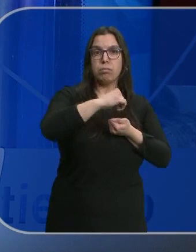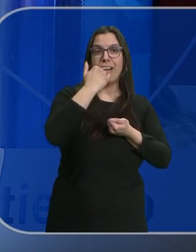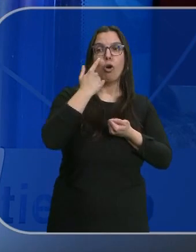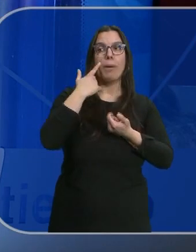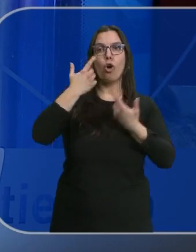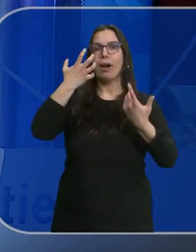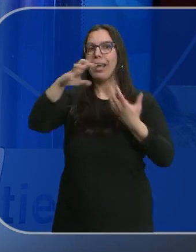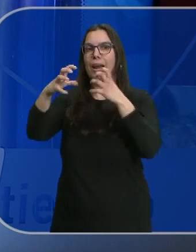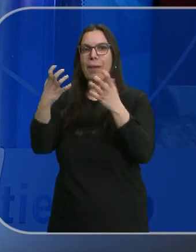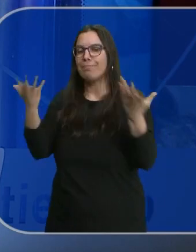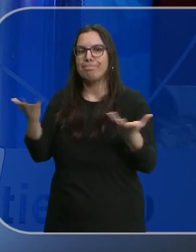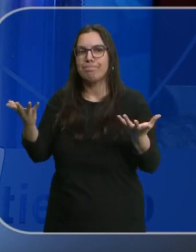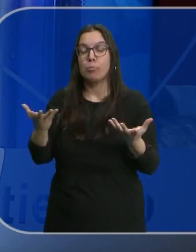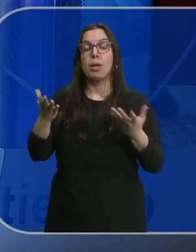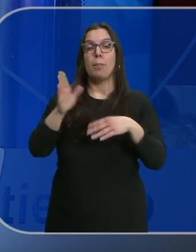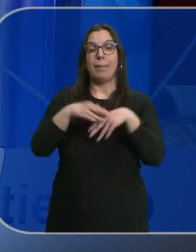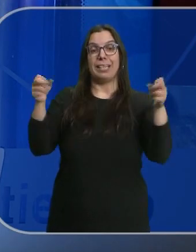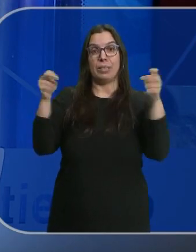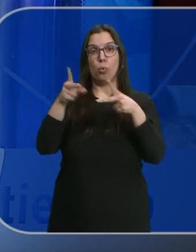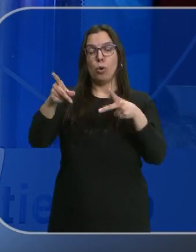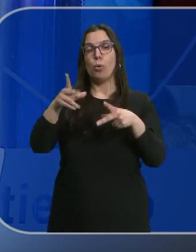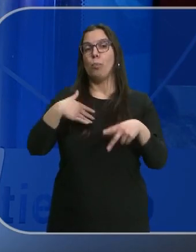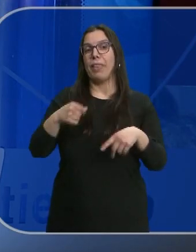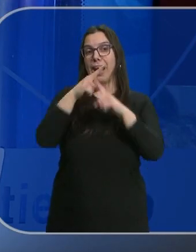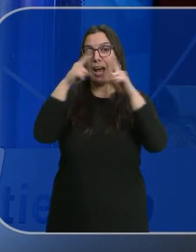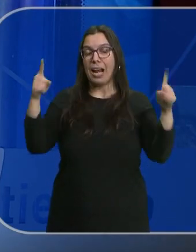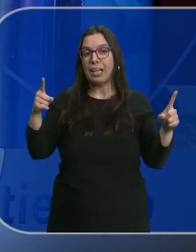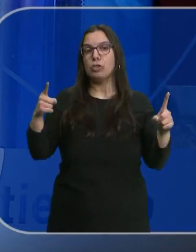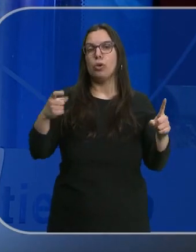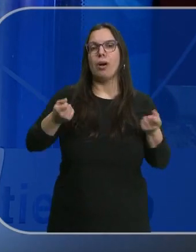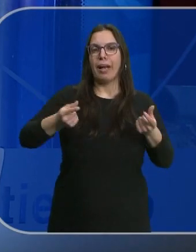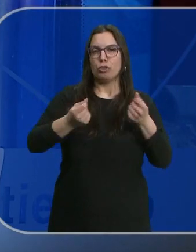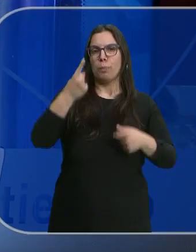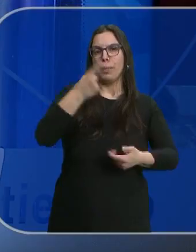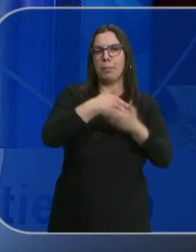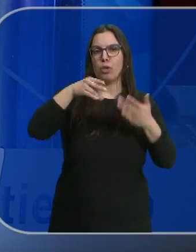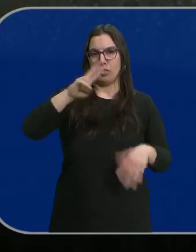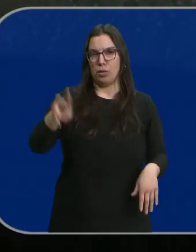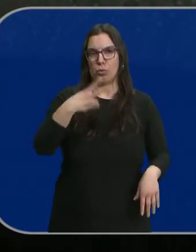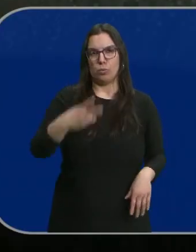las aseguradoras estos actos incívicos les cuestan unos 1.000 millones de euros al año.